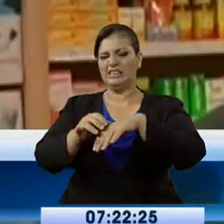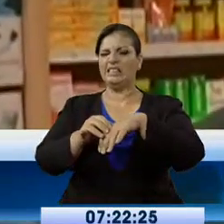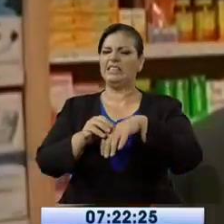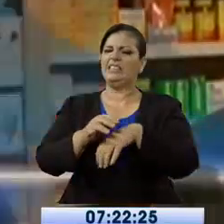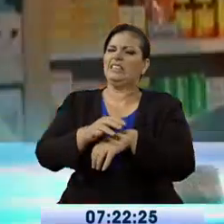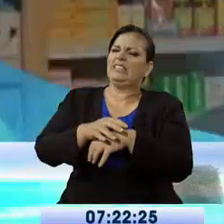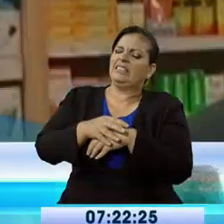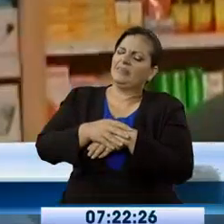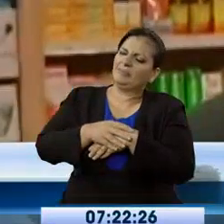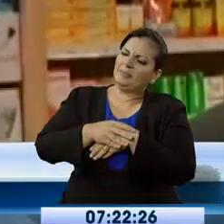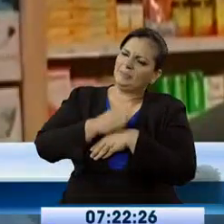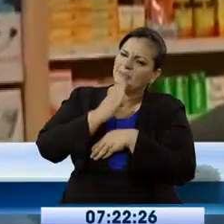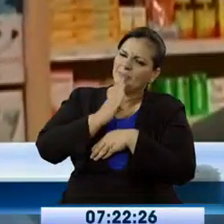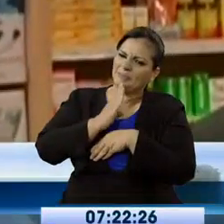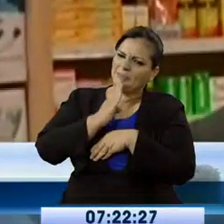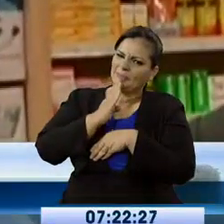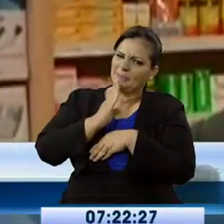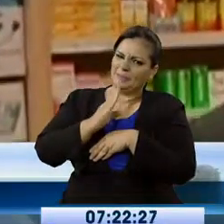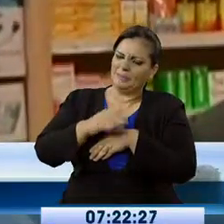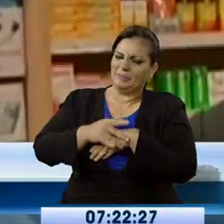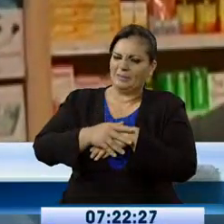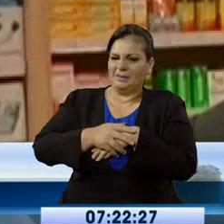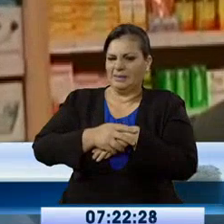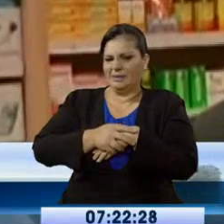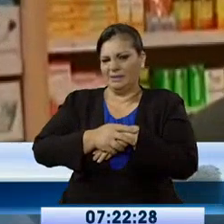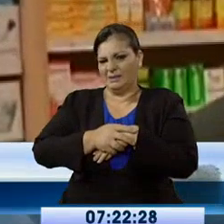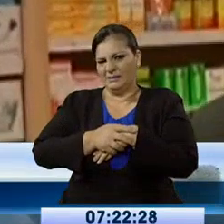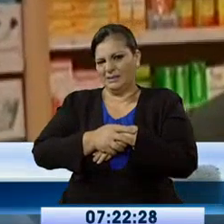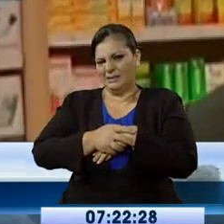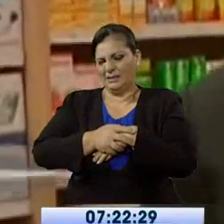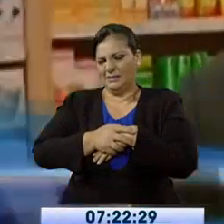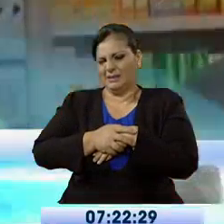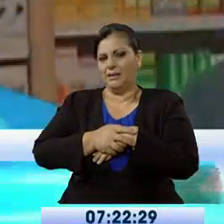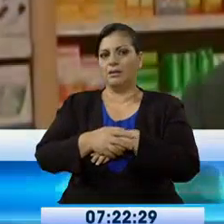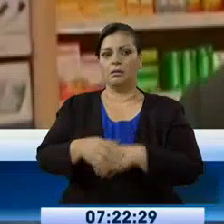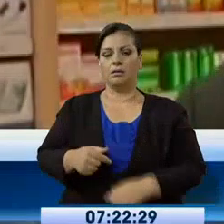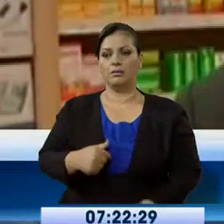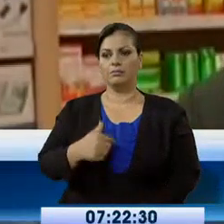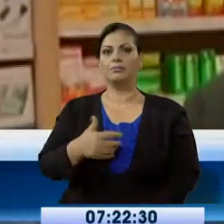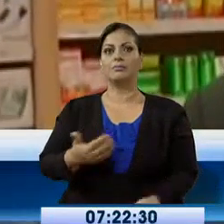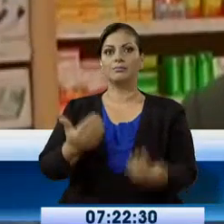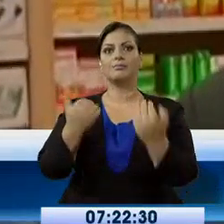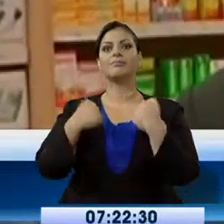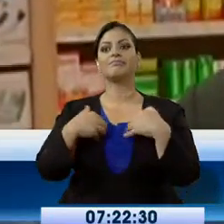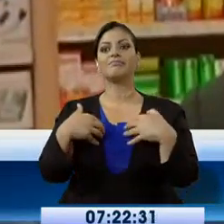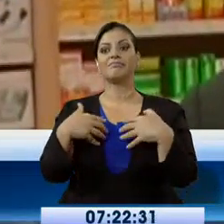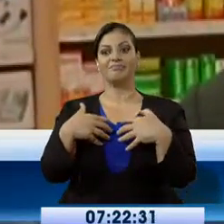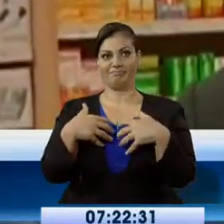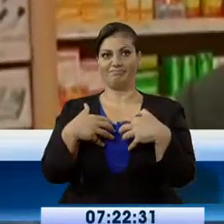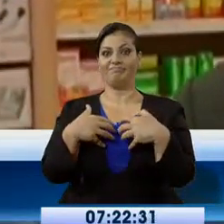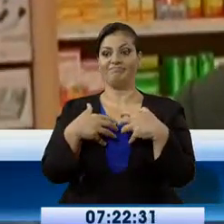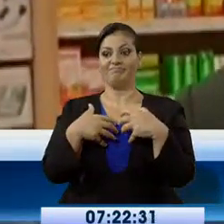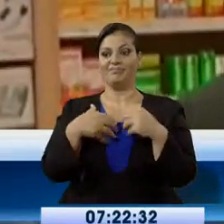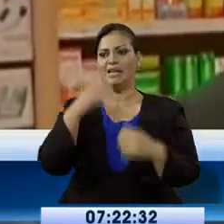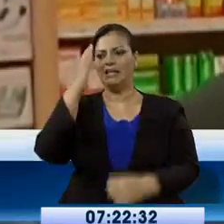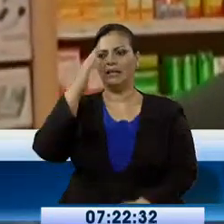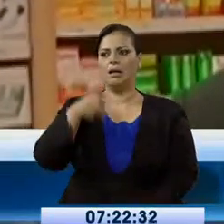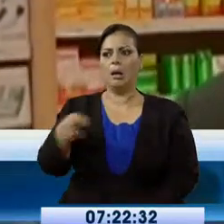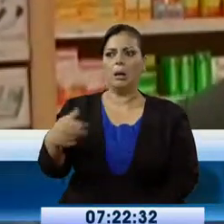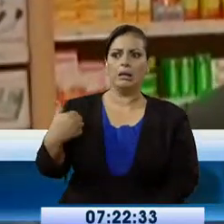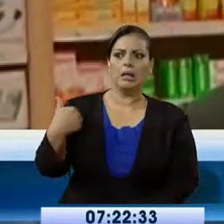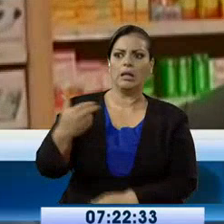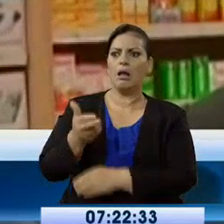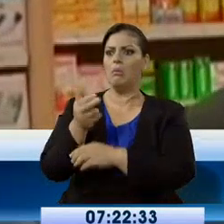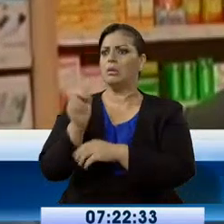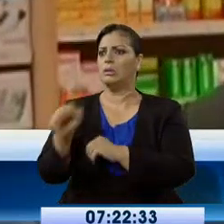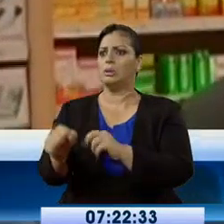de recelo, no sabía qué hacer, sobre todo porque no sabía si estaba armada, pero si es que no lo estaba, pues no importa, al fin espero que de esta manera